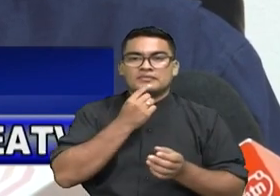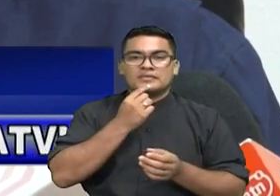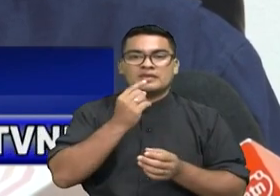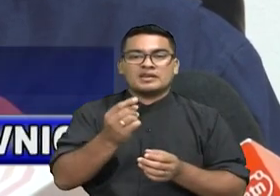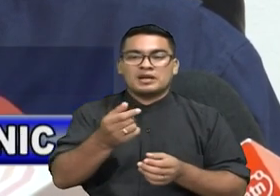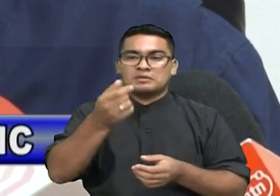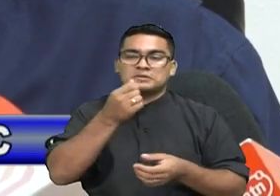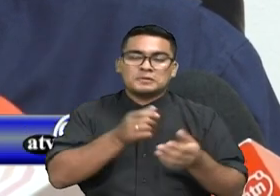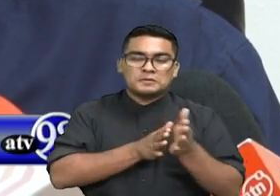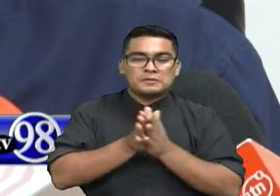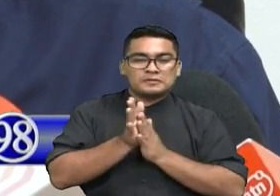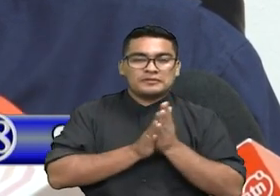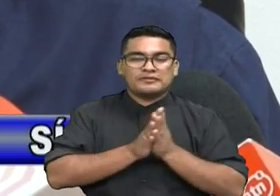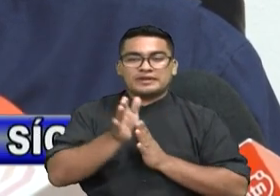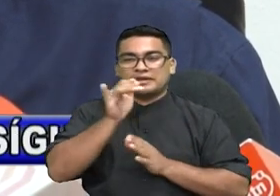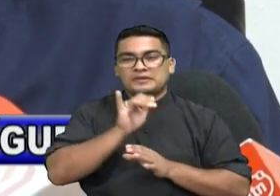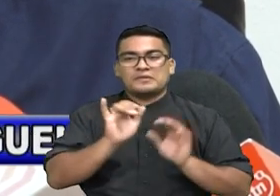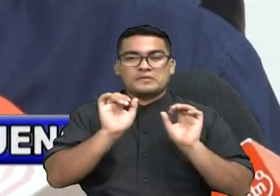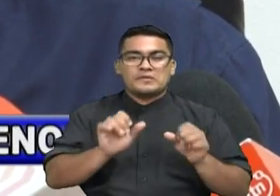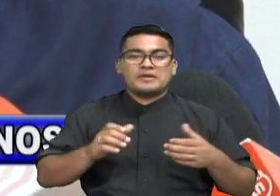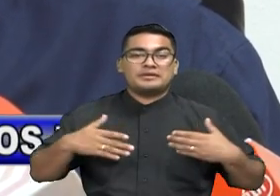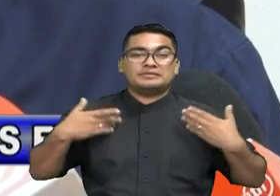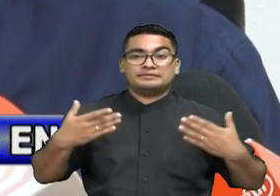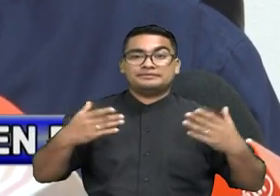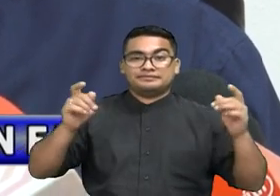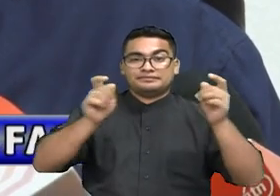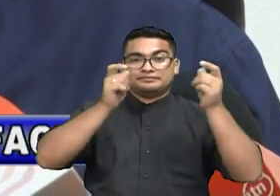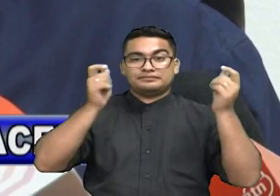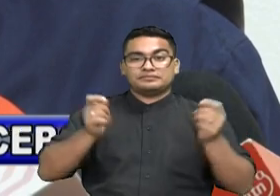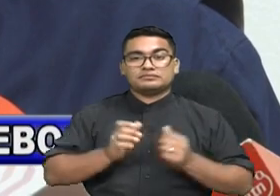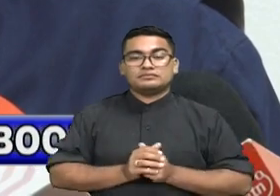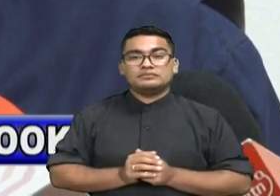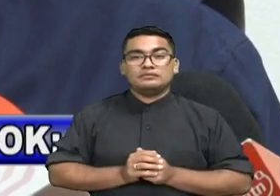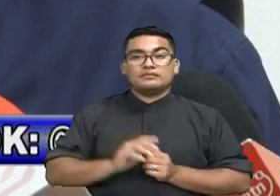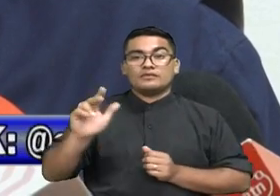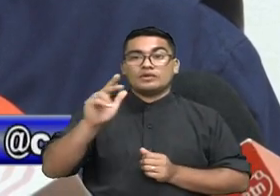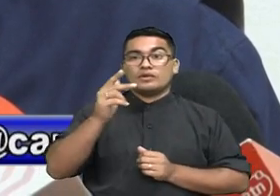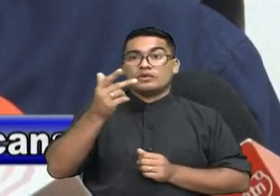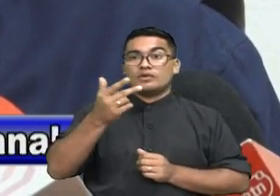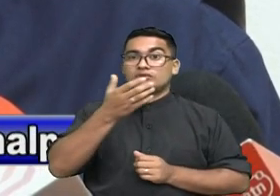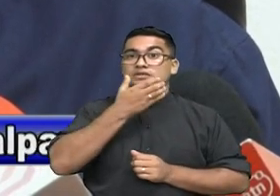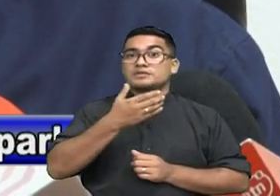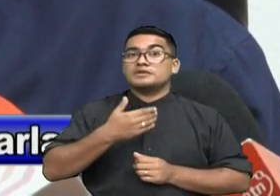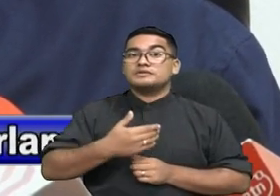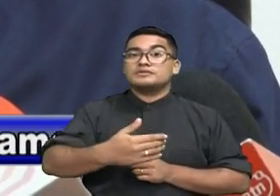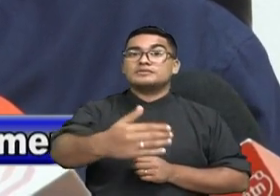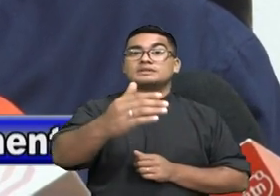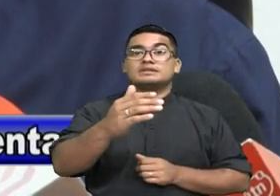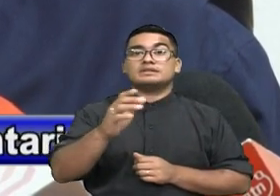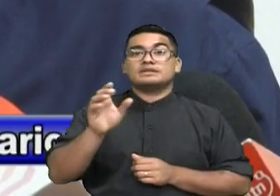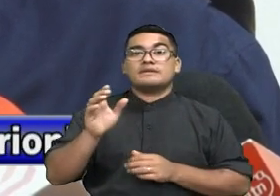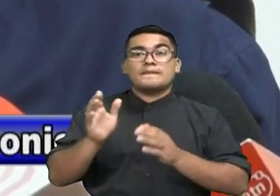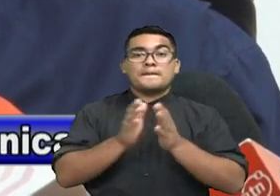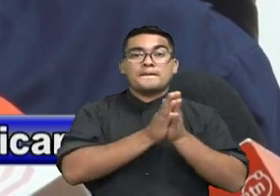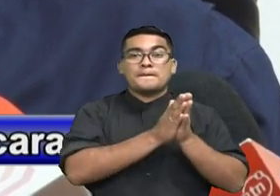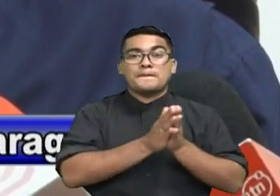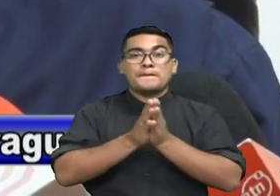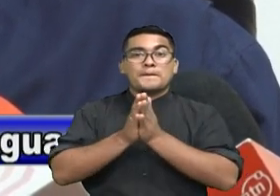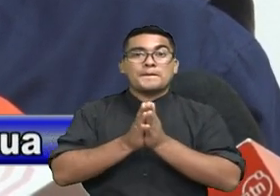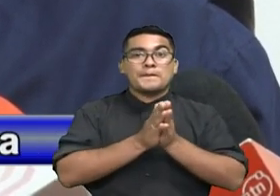refrigerio también para que estemos contentos celebrando. Y el 8 El 8 es la Purísima